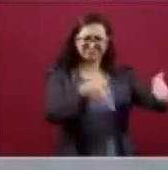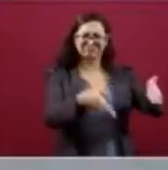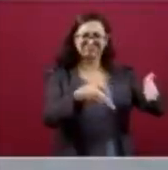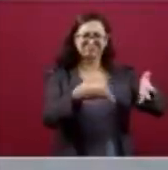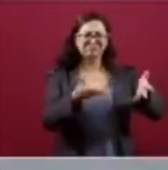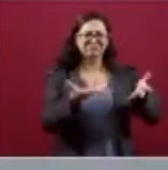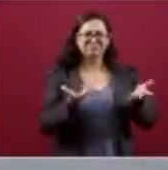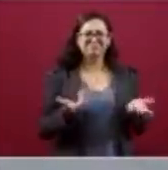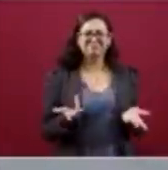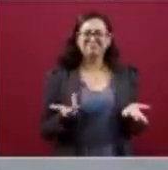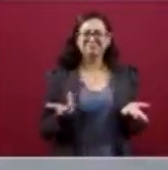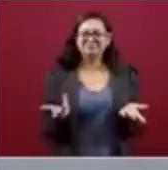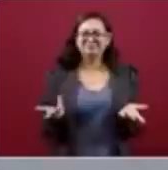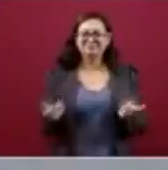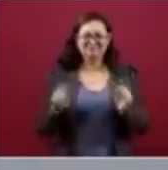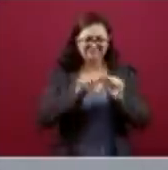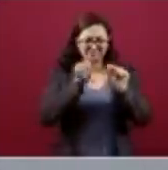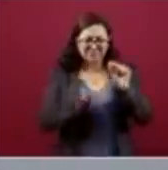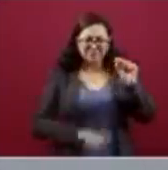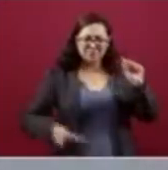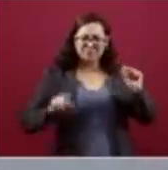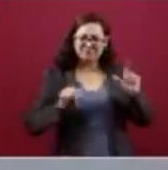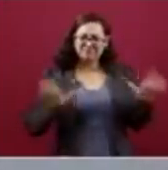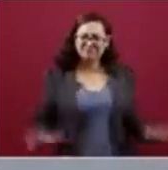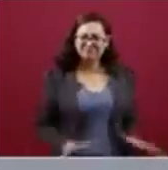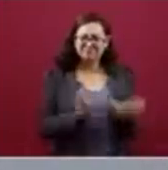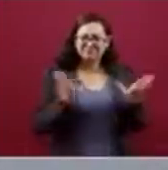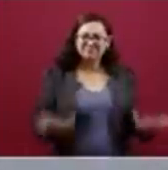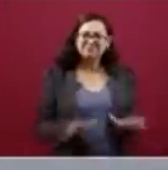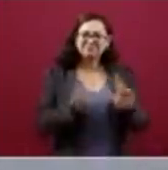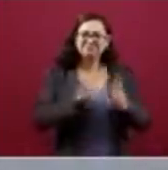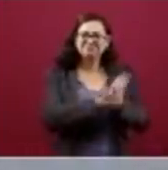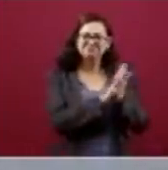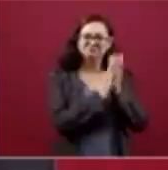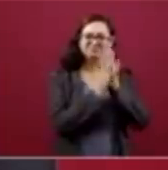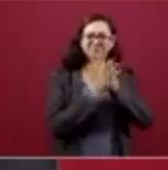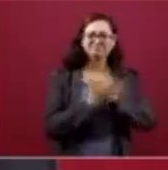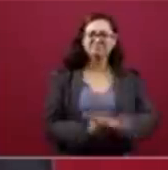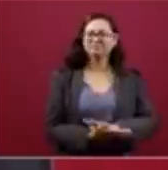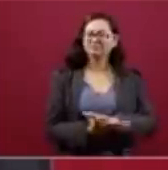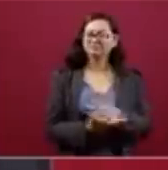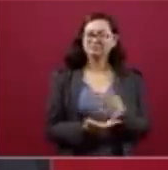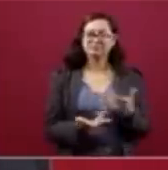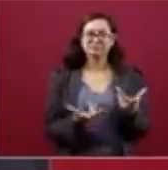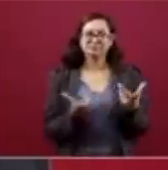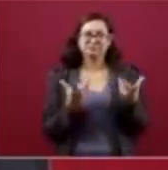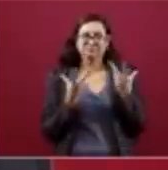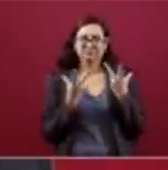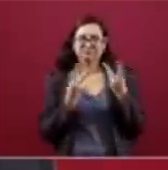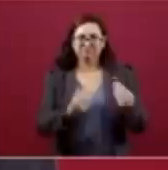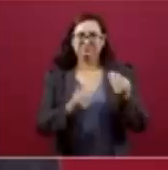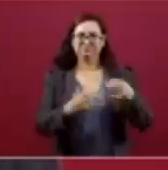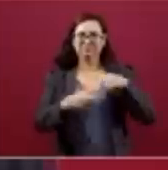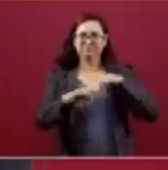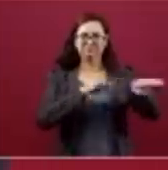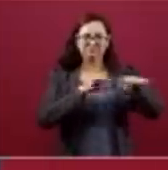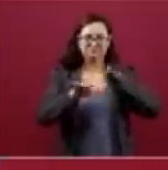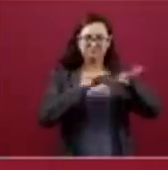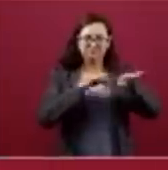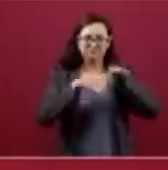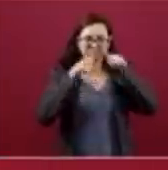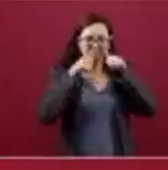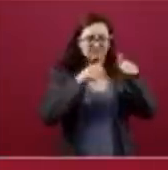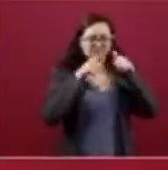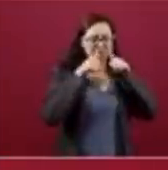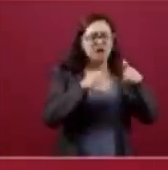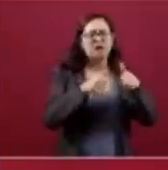de transformar el país y es bastante mi ocupación. Me gustaría